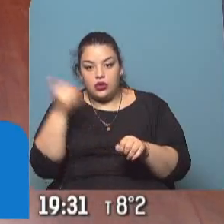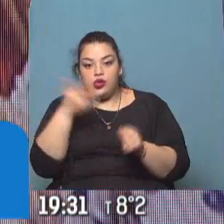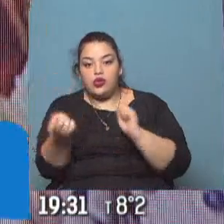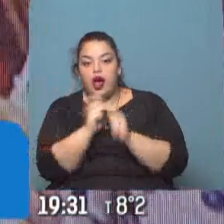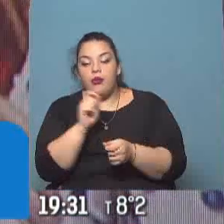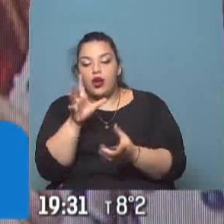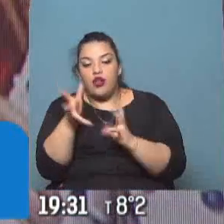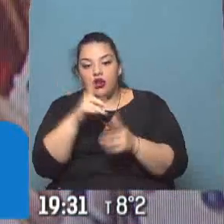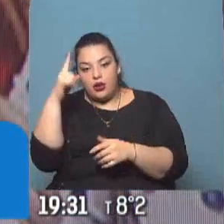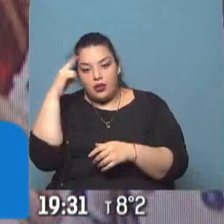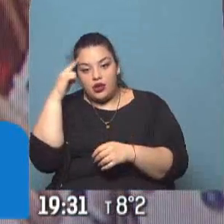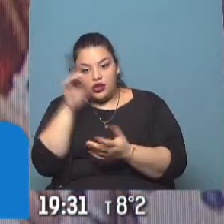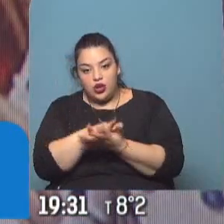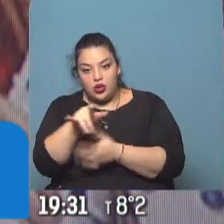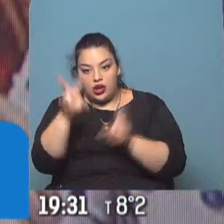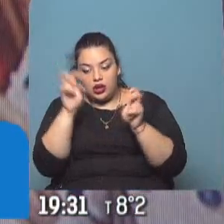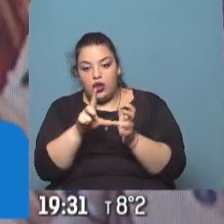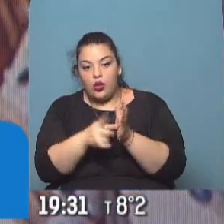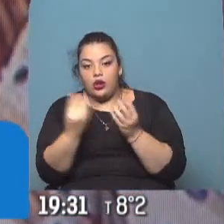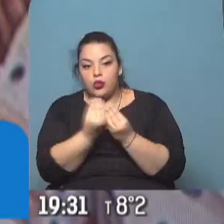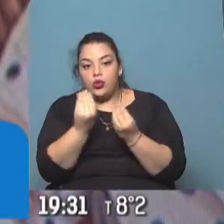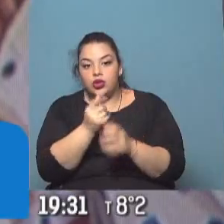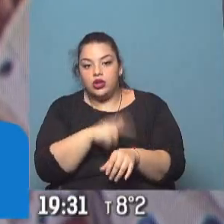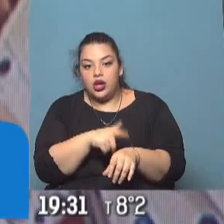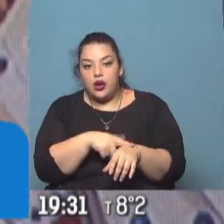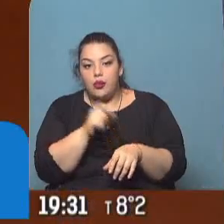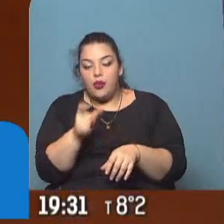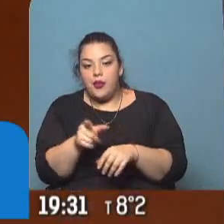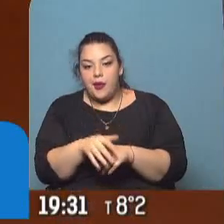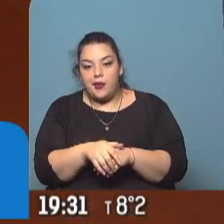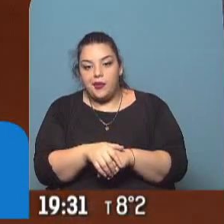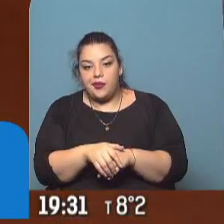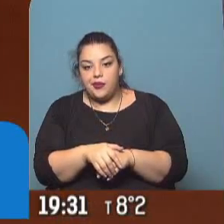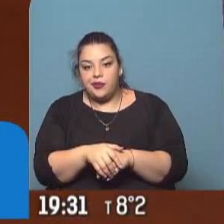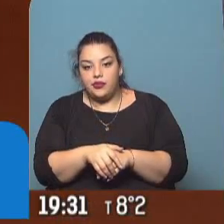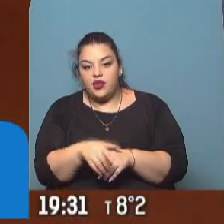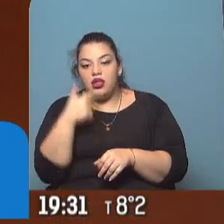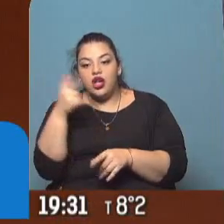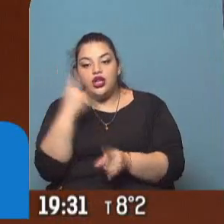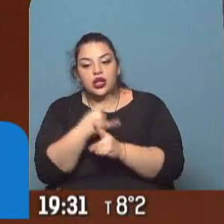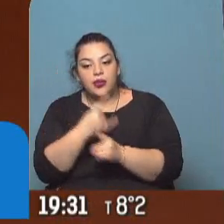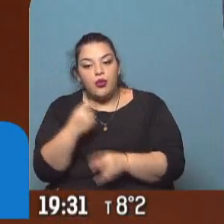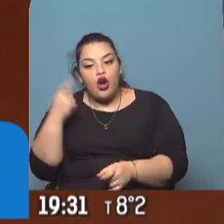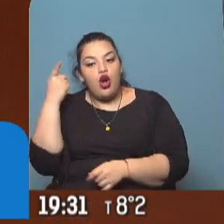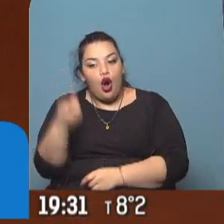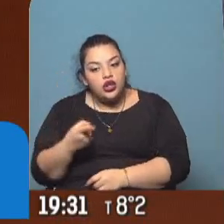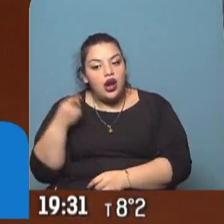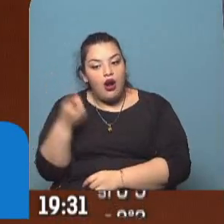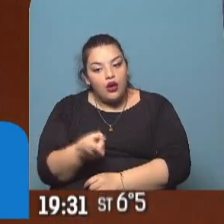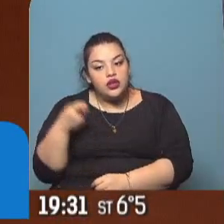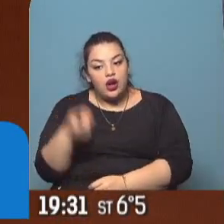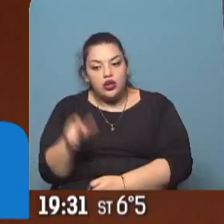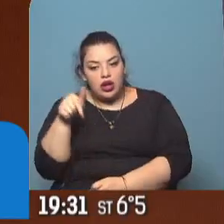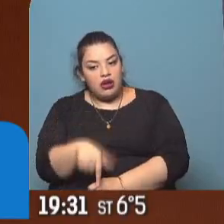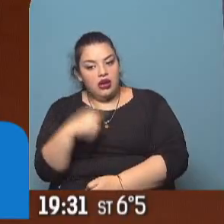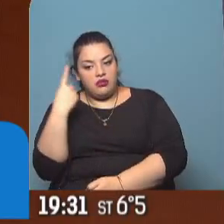temática. Durante mucho tiempo manifestó una posición personal en contra, pero eso tampoco inhabilitó ningún debate,